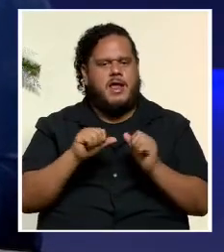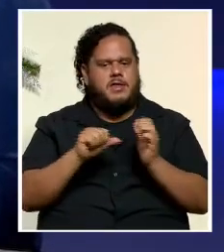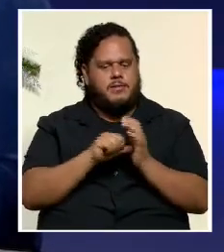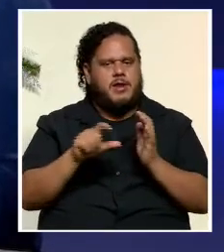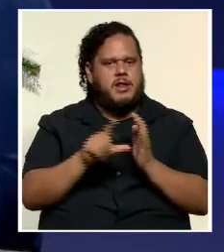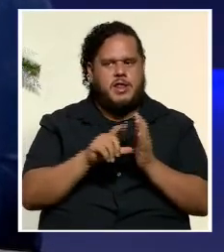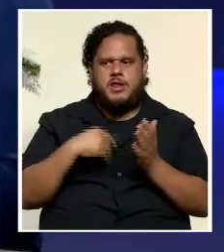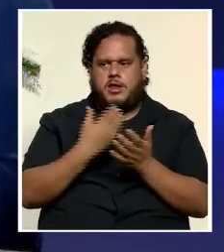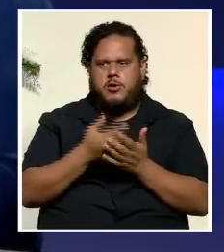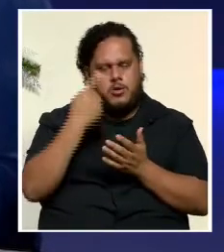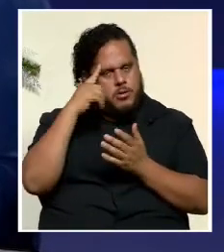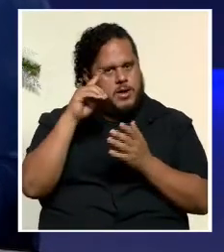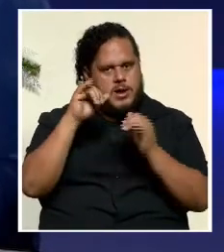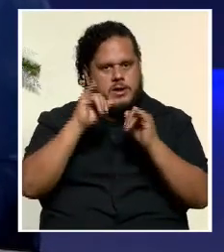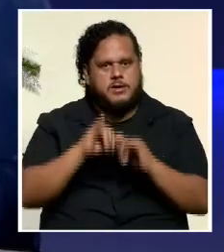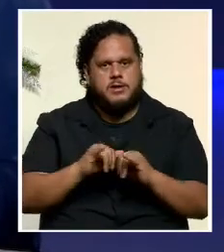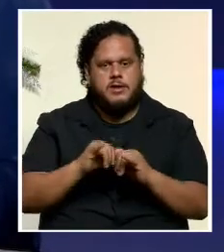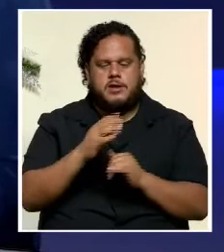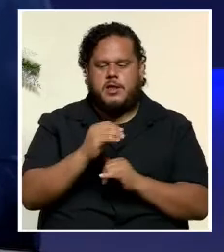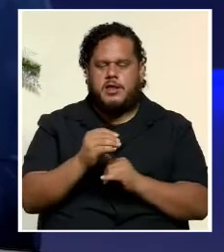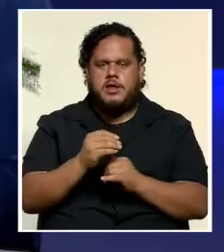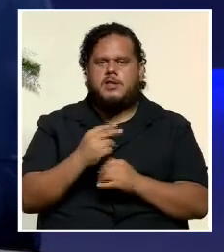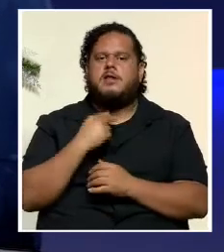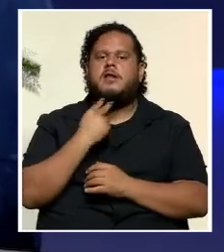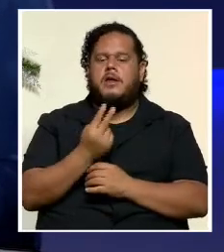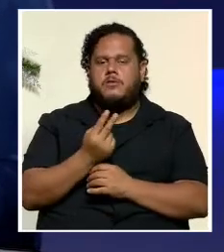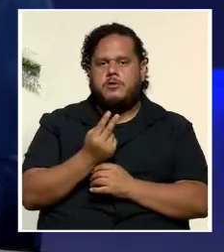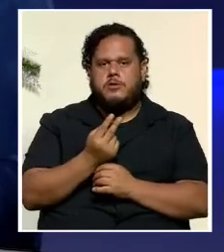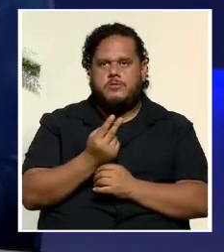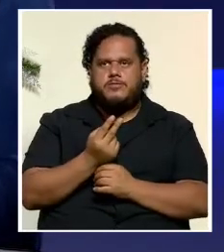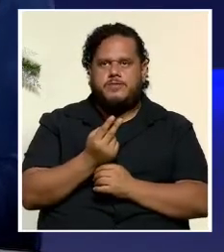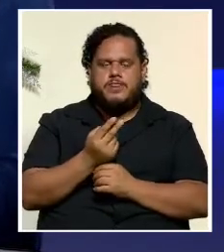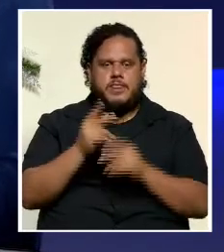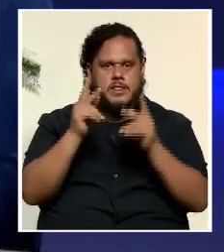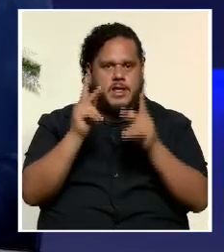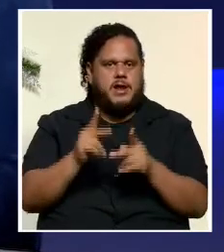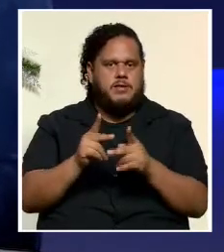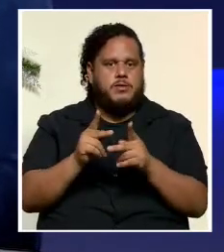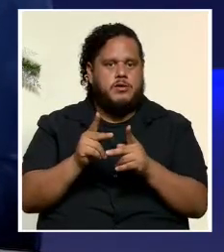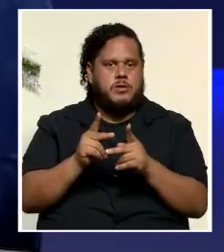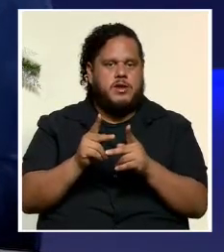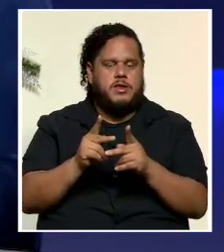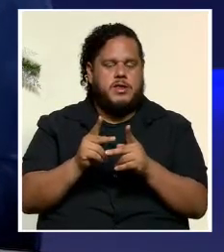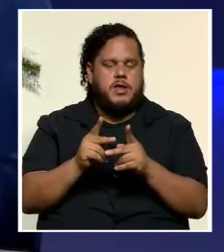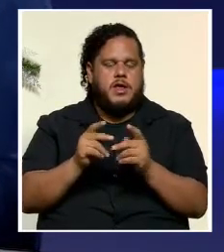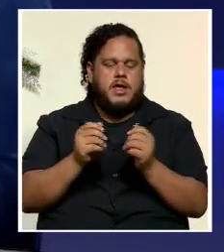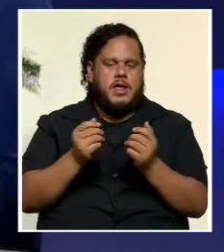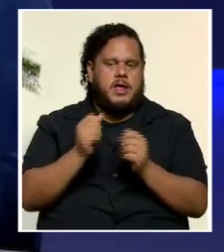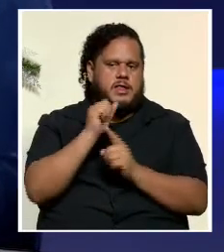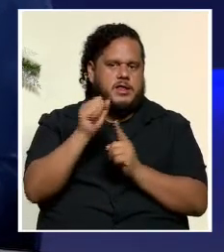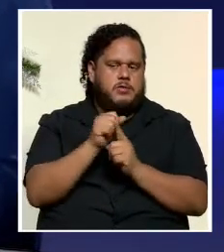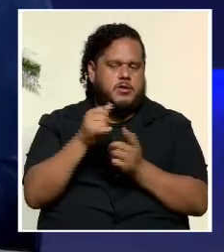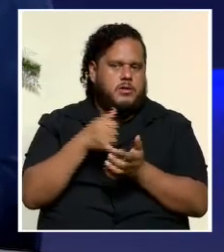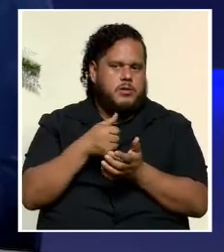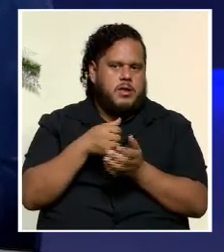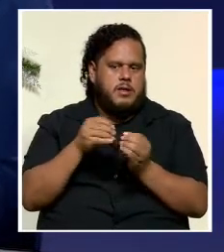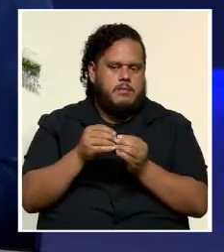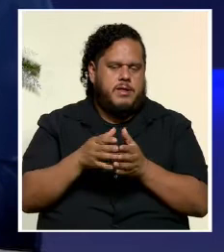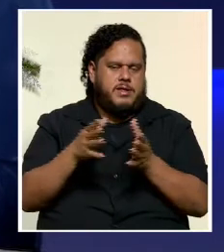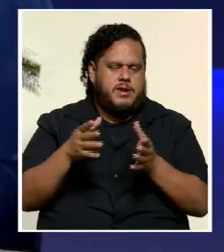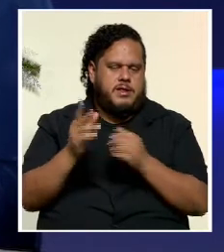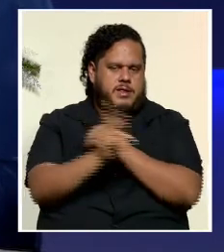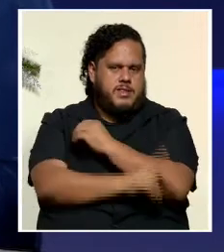llegó para quedarse, y es la voz de las personas en esta vulnerabilidad más grande del